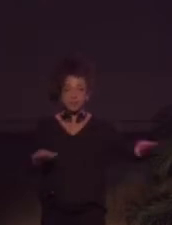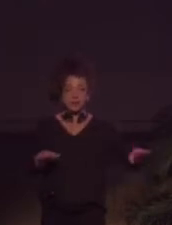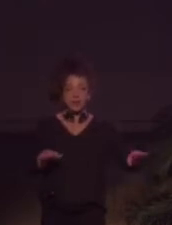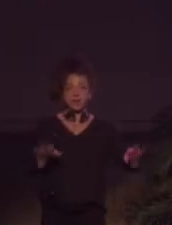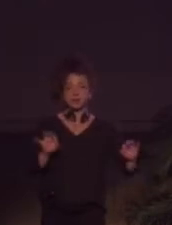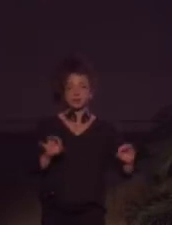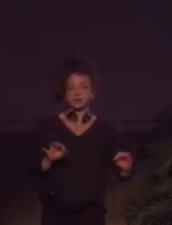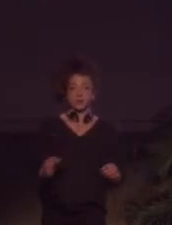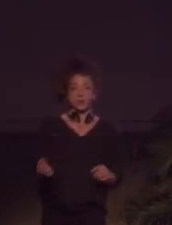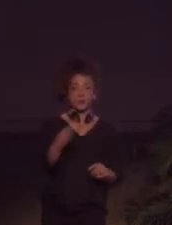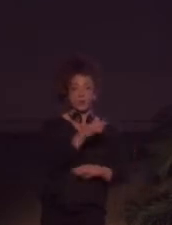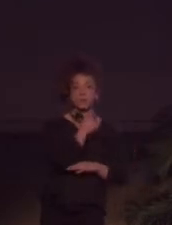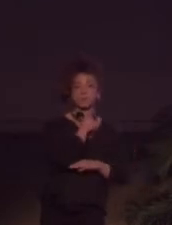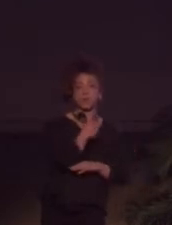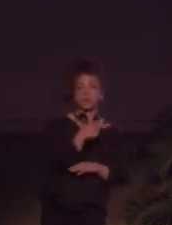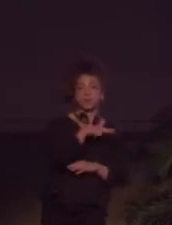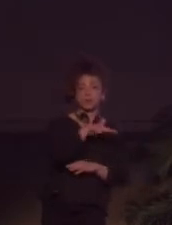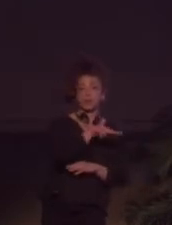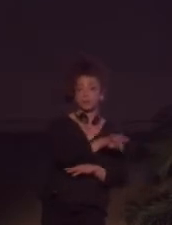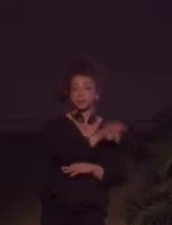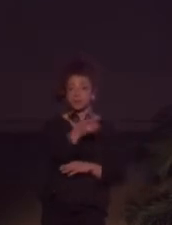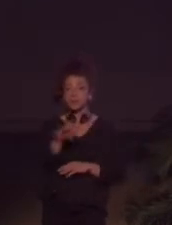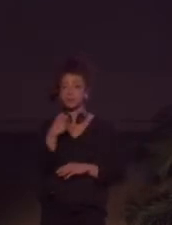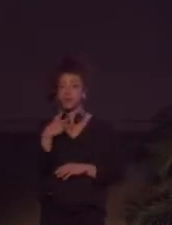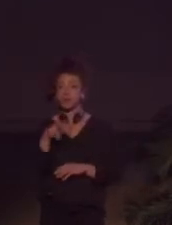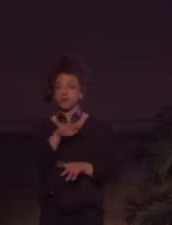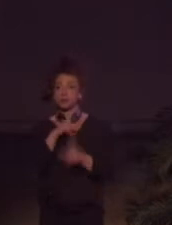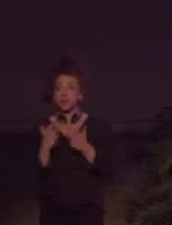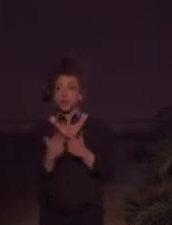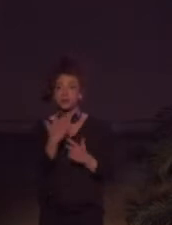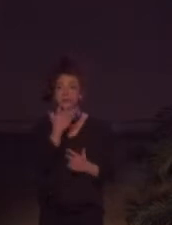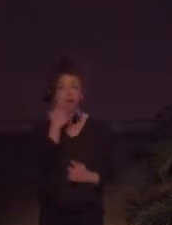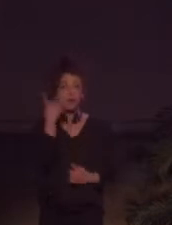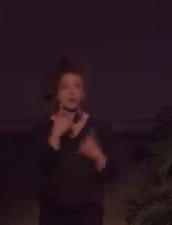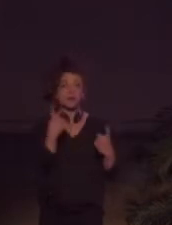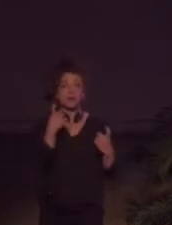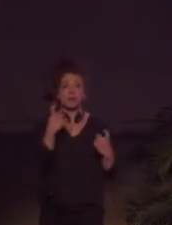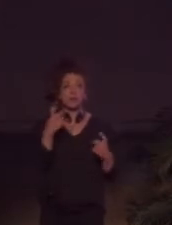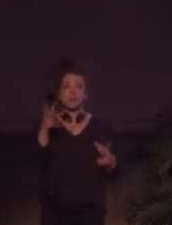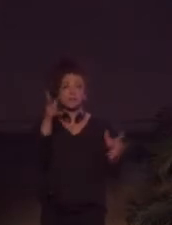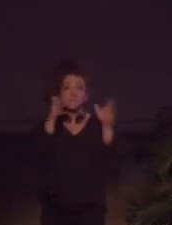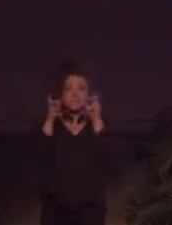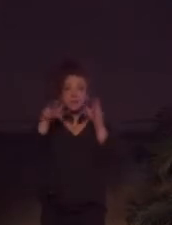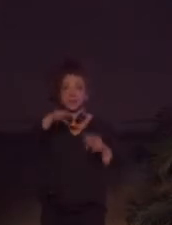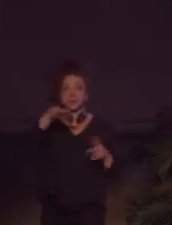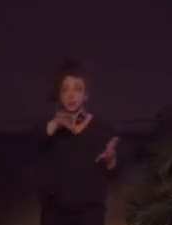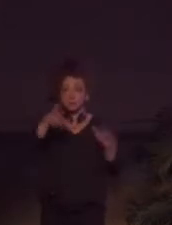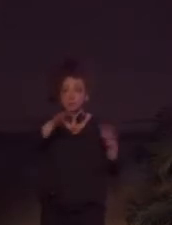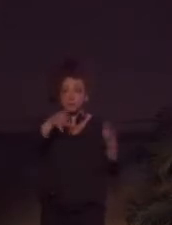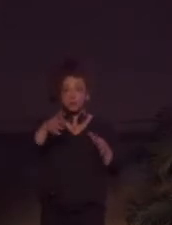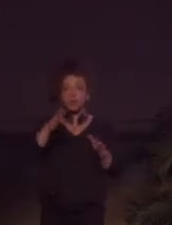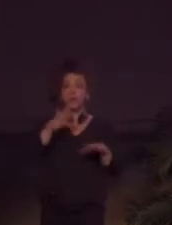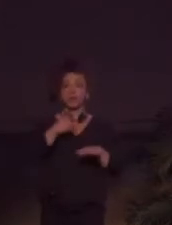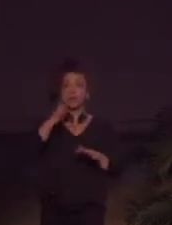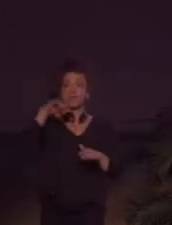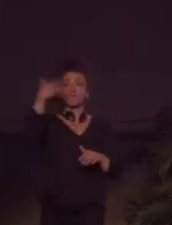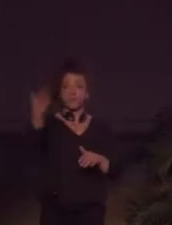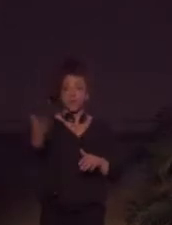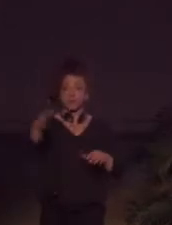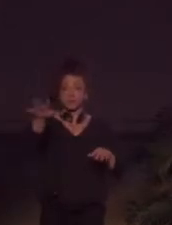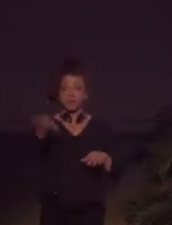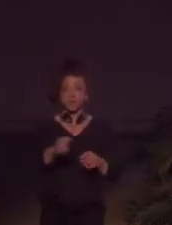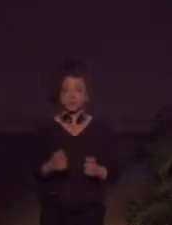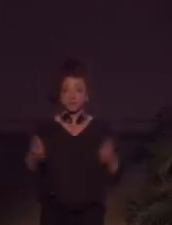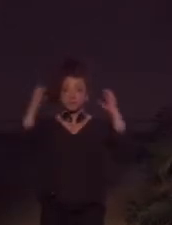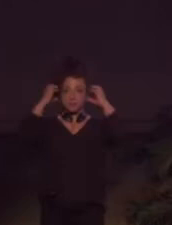badu itzulpena gaztelerara, hor kanpoan dago, daude pinganilloak. Hor dago Daniel Izarrio Garte itzultzen, eskerrik